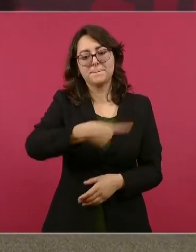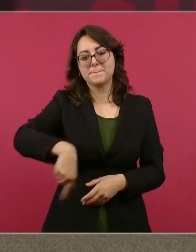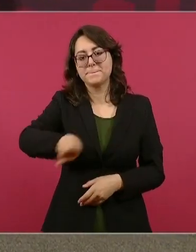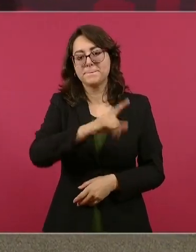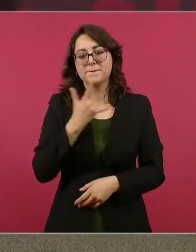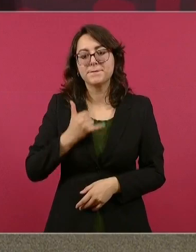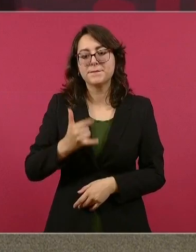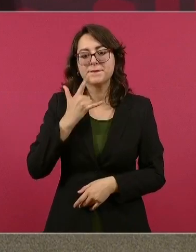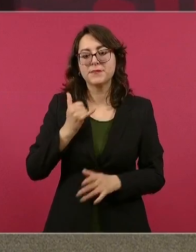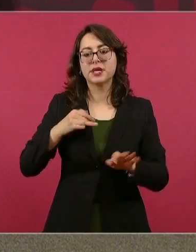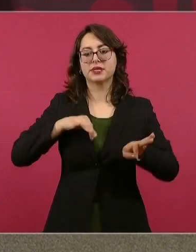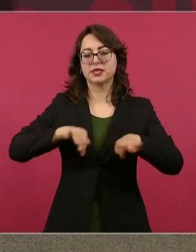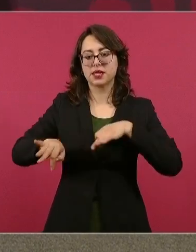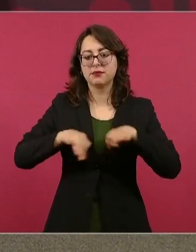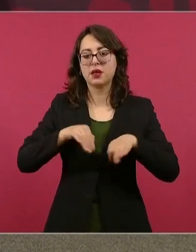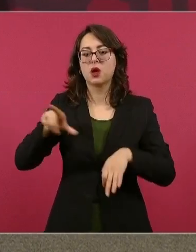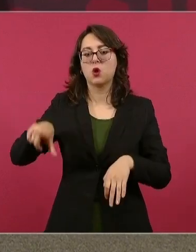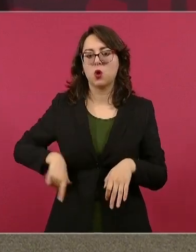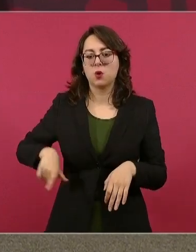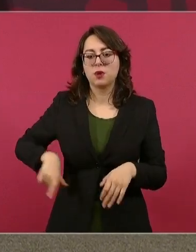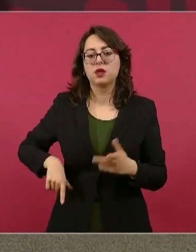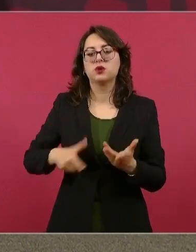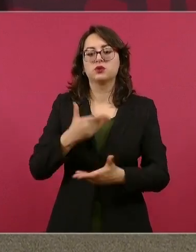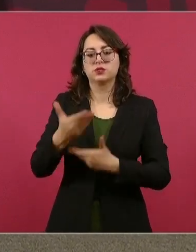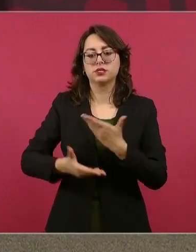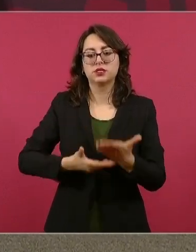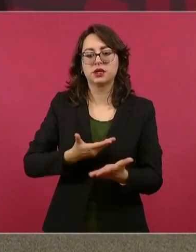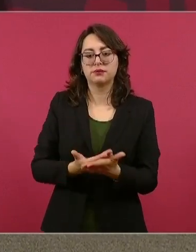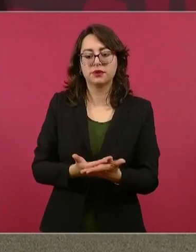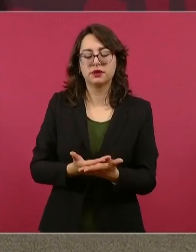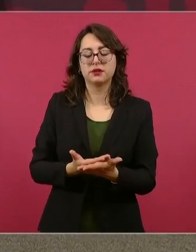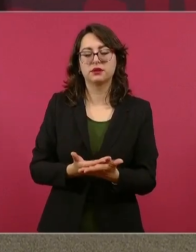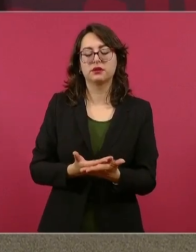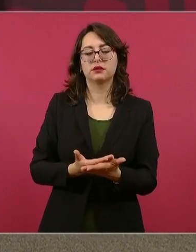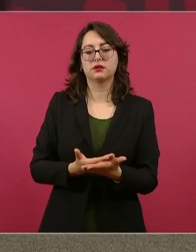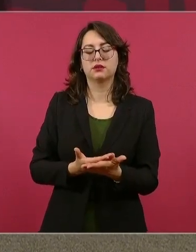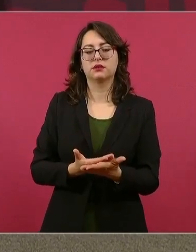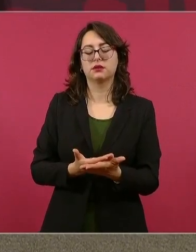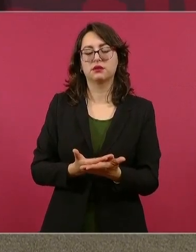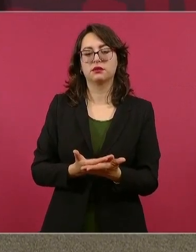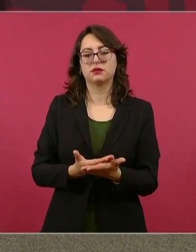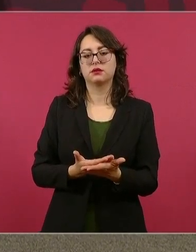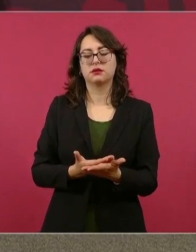cabo servidores públicos de